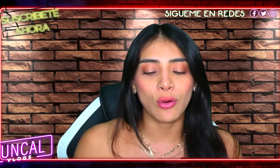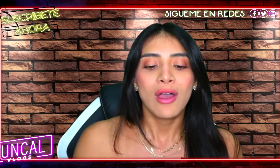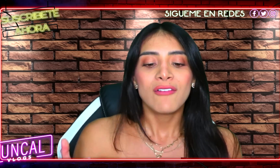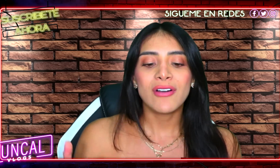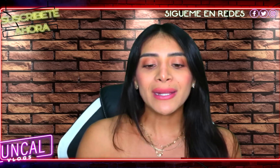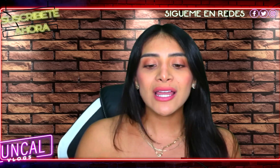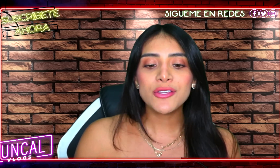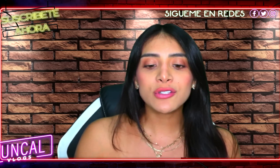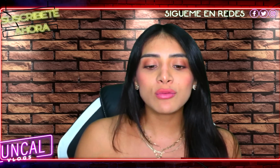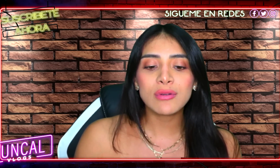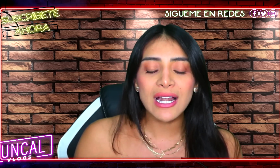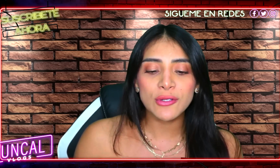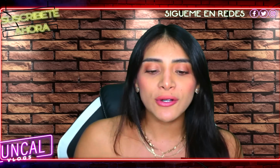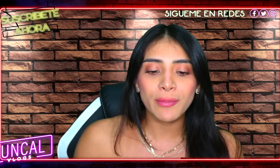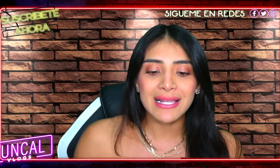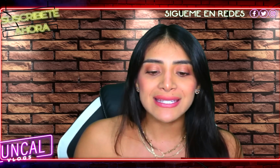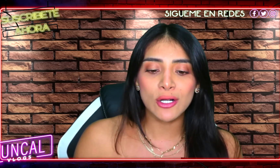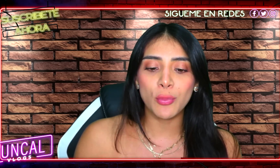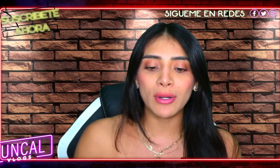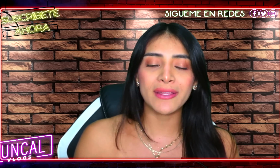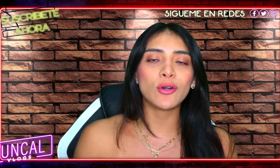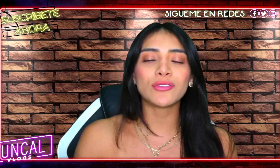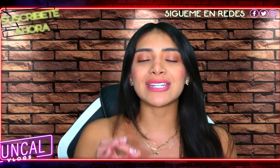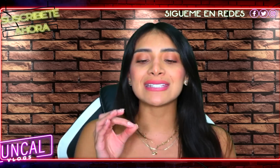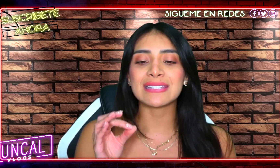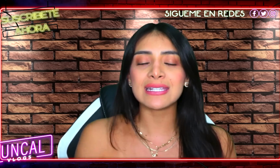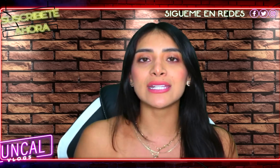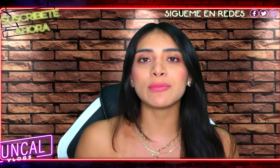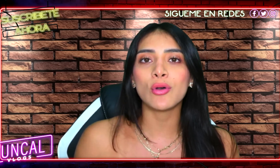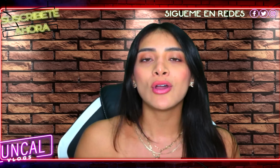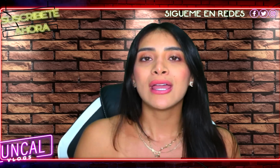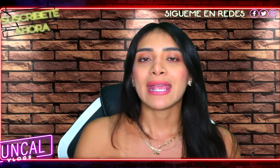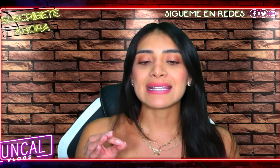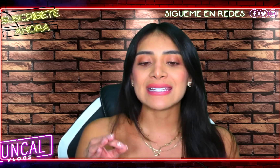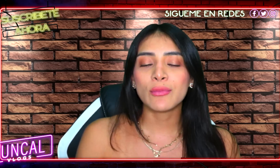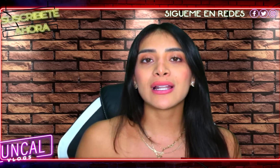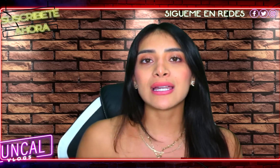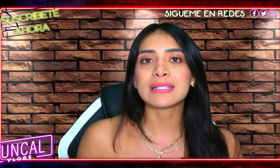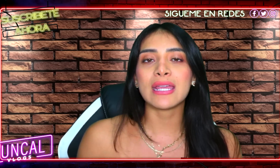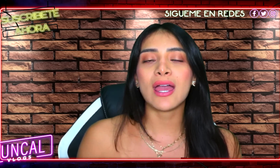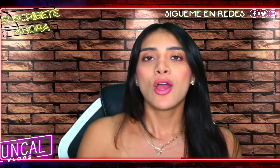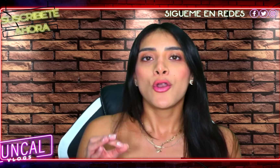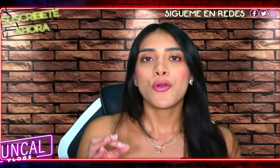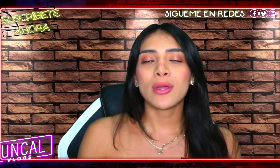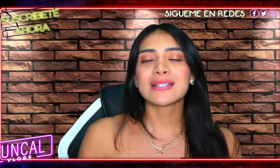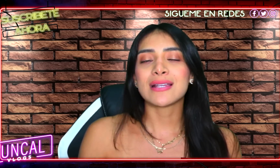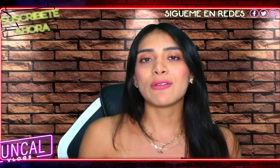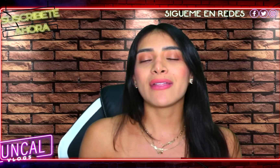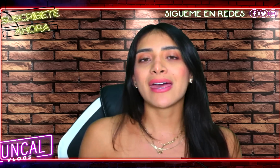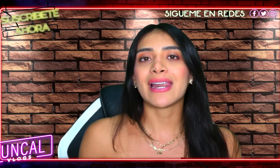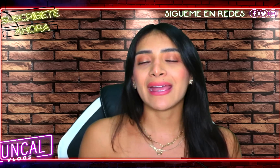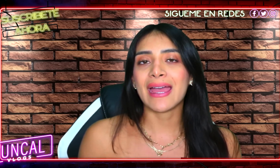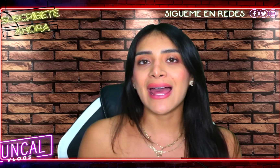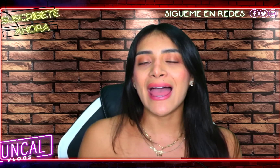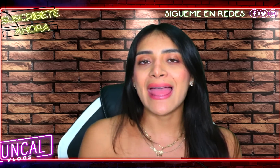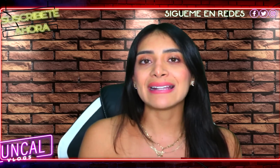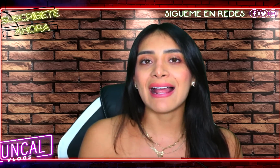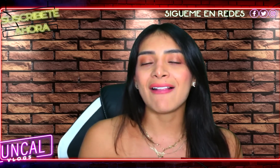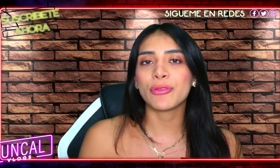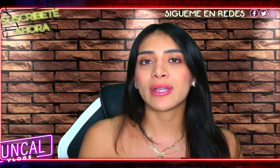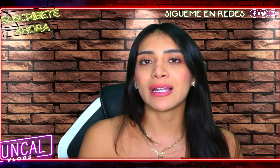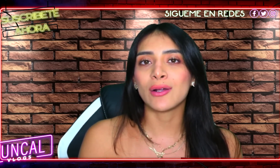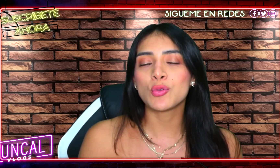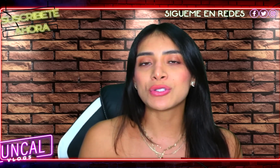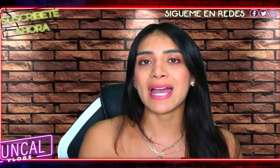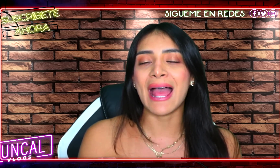narco. Familia, yo soy Juncal Solano para El Charro Político. Tristísimo que Samuel García no haya salido a dar la cara, a él